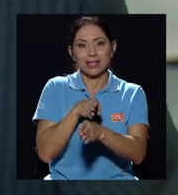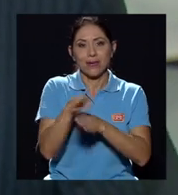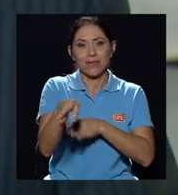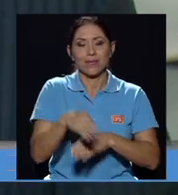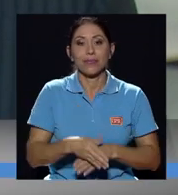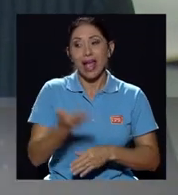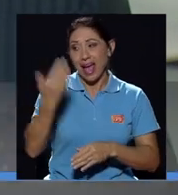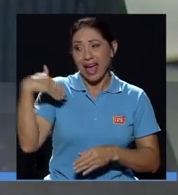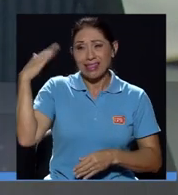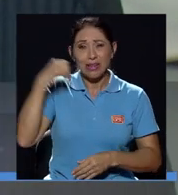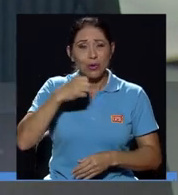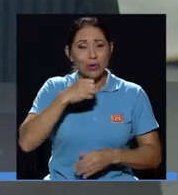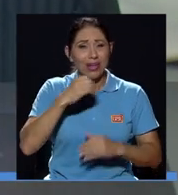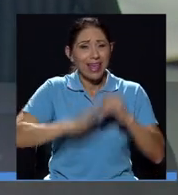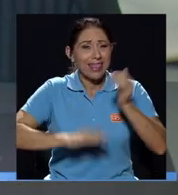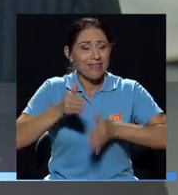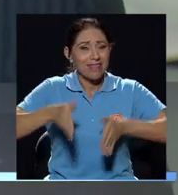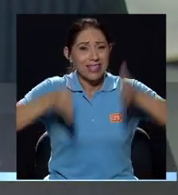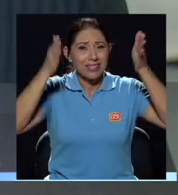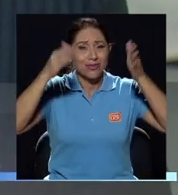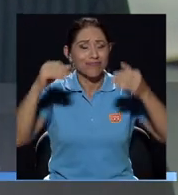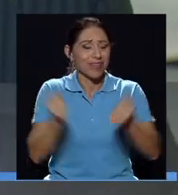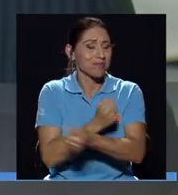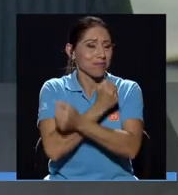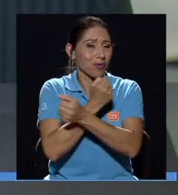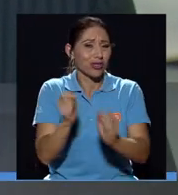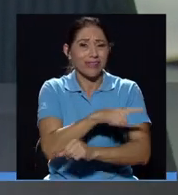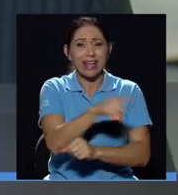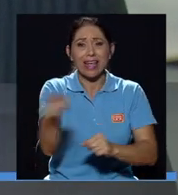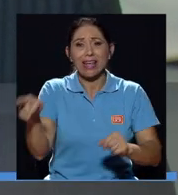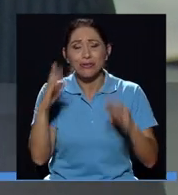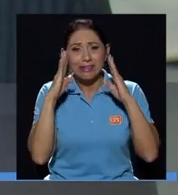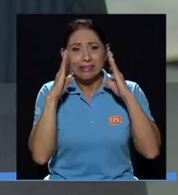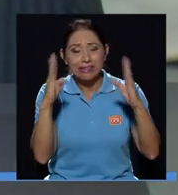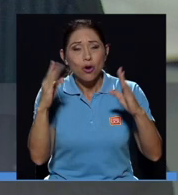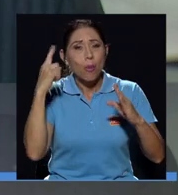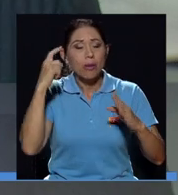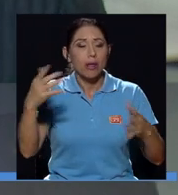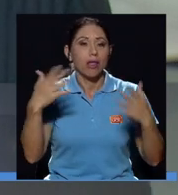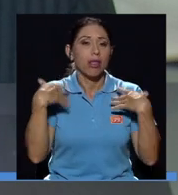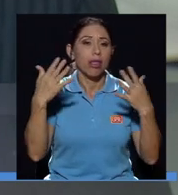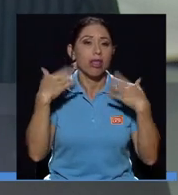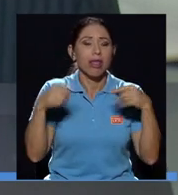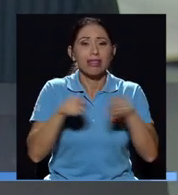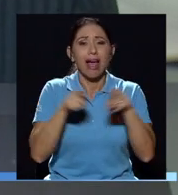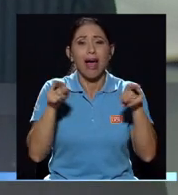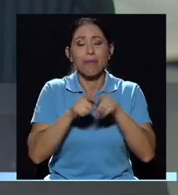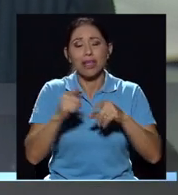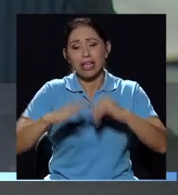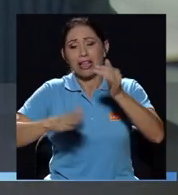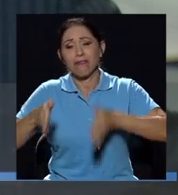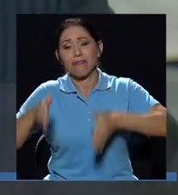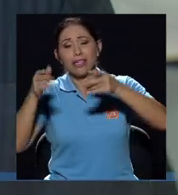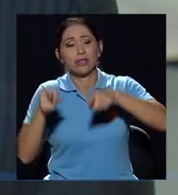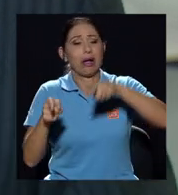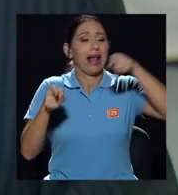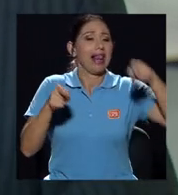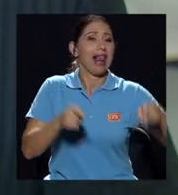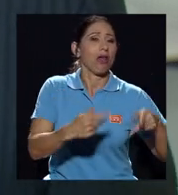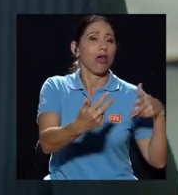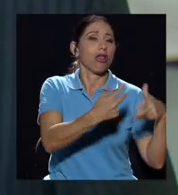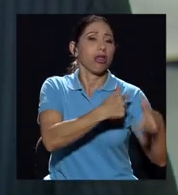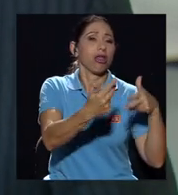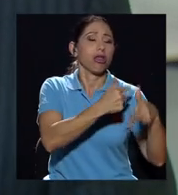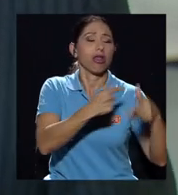anterior edificio era imposible mantener la atención de las clases por el calor y el ruido de los vehículos de la avenida que justo al lado pasa